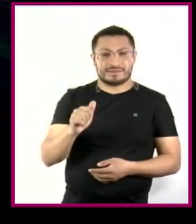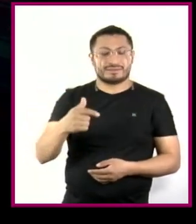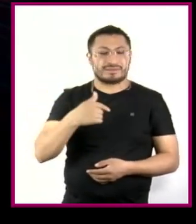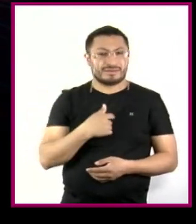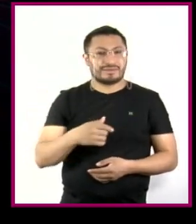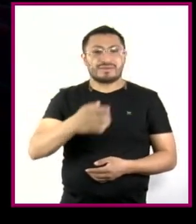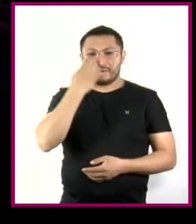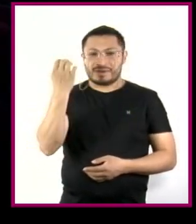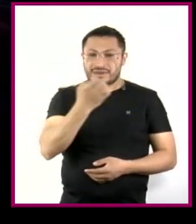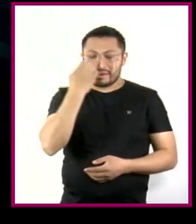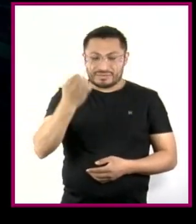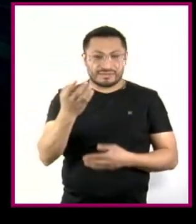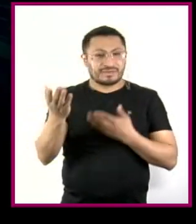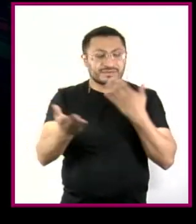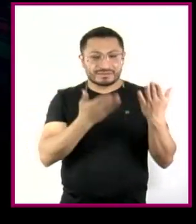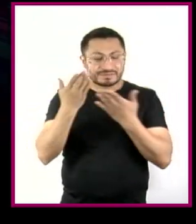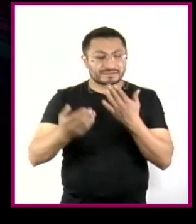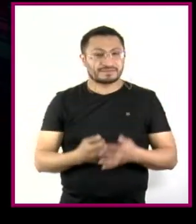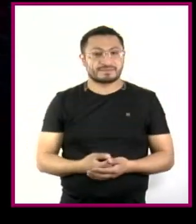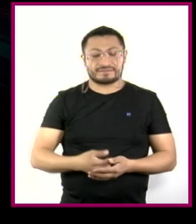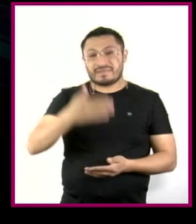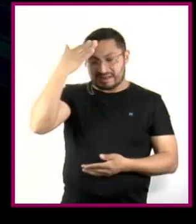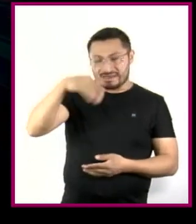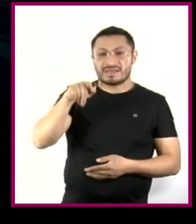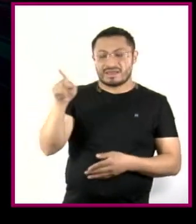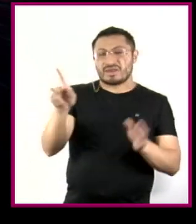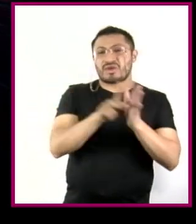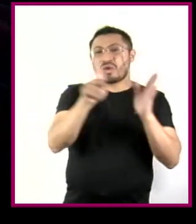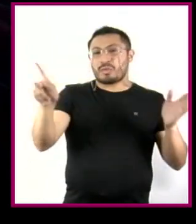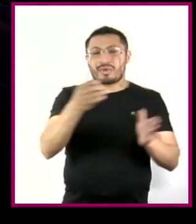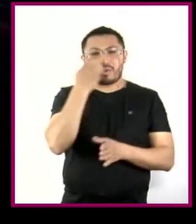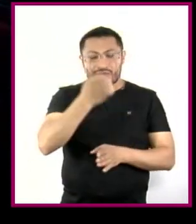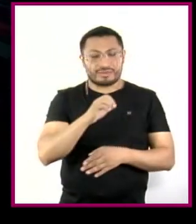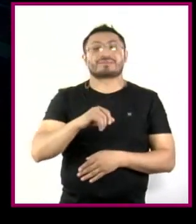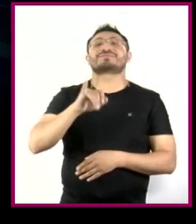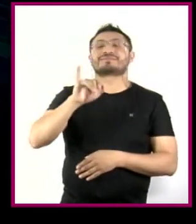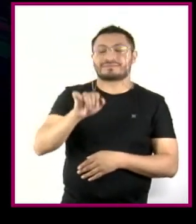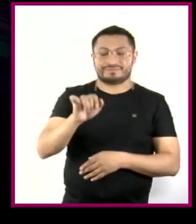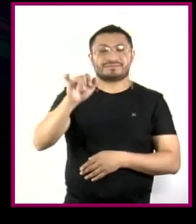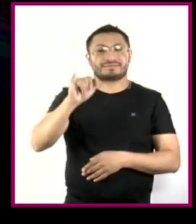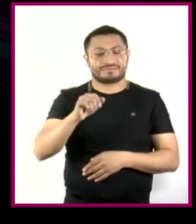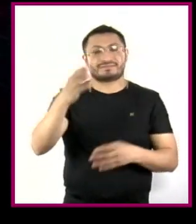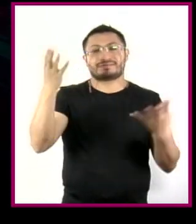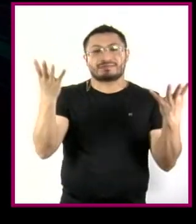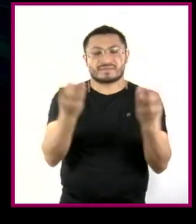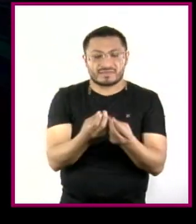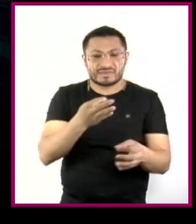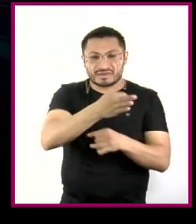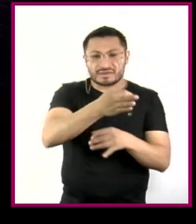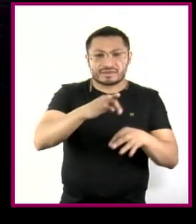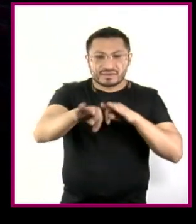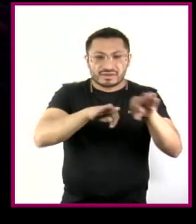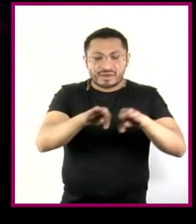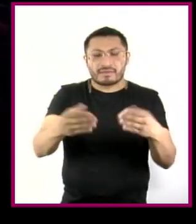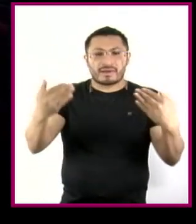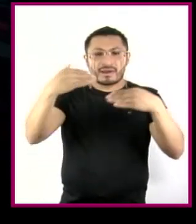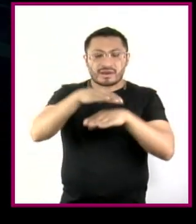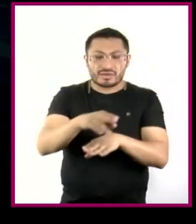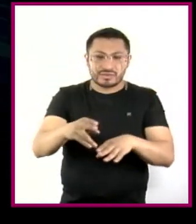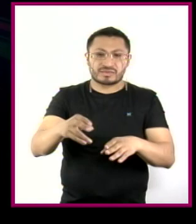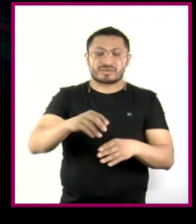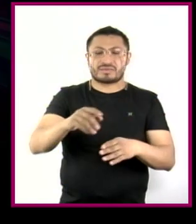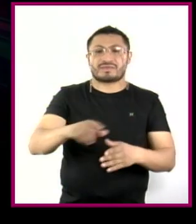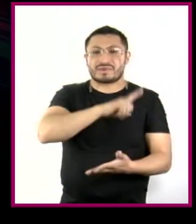Social. Ah, ya sé, del periódico escolar. Sí, estamos trabajando en una nota sobre el principio el